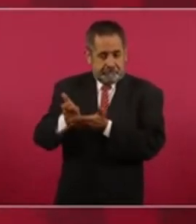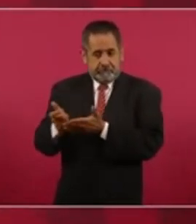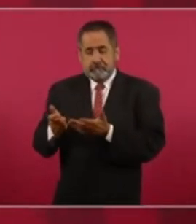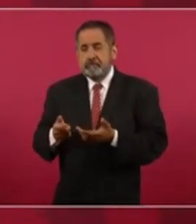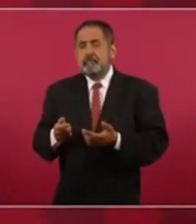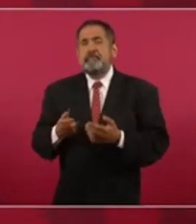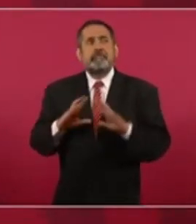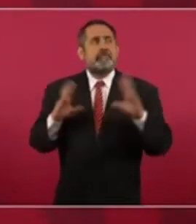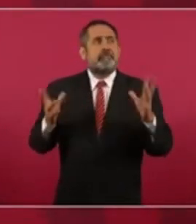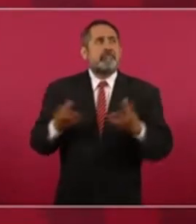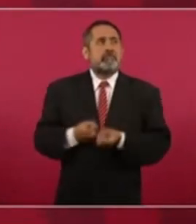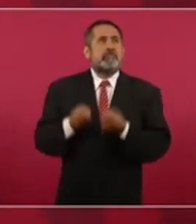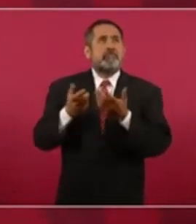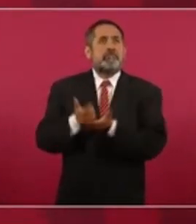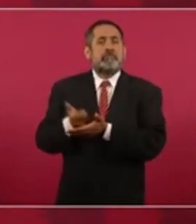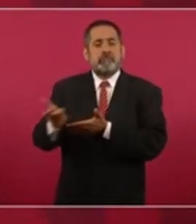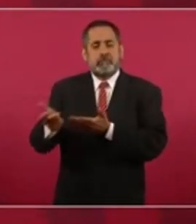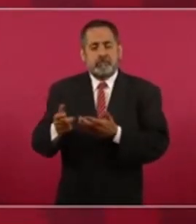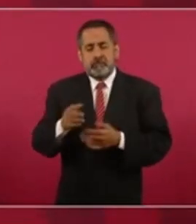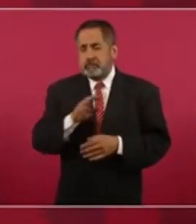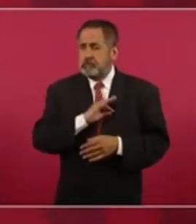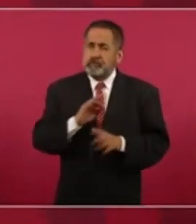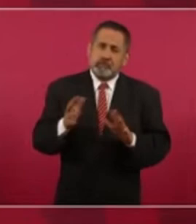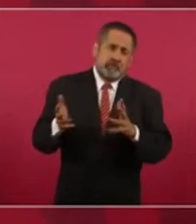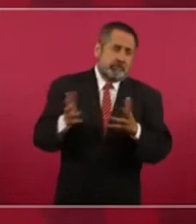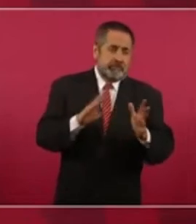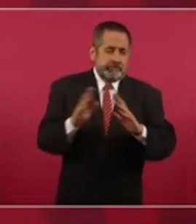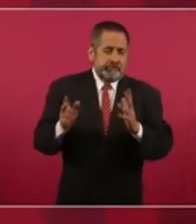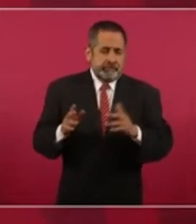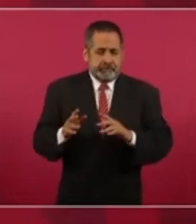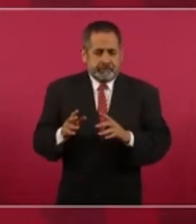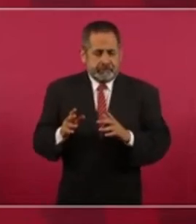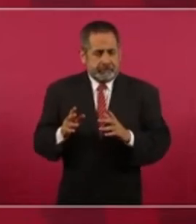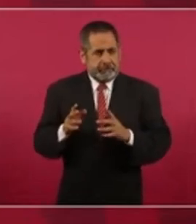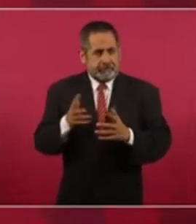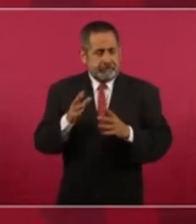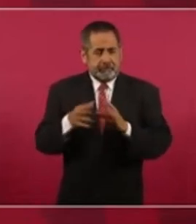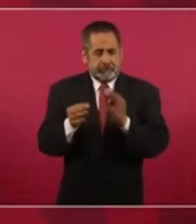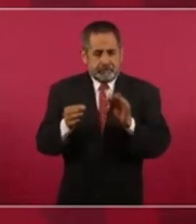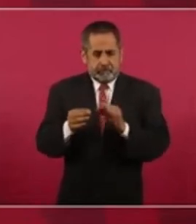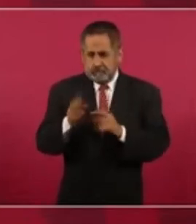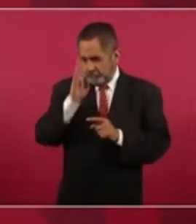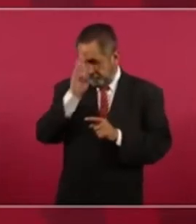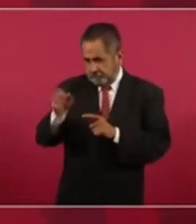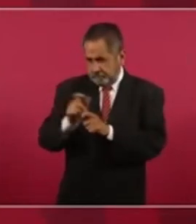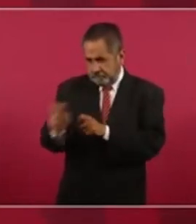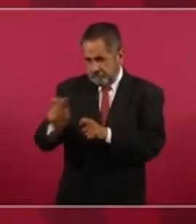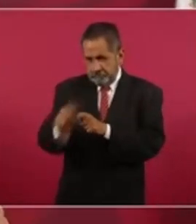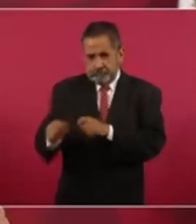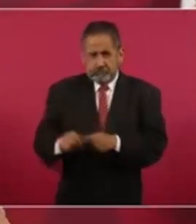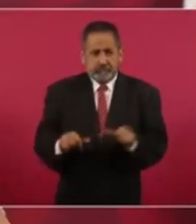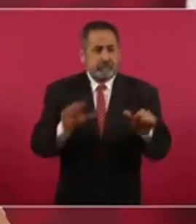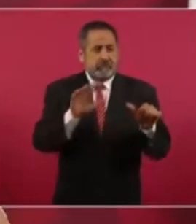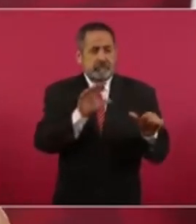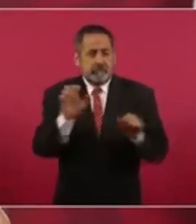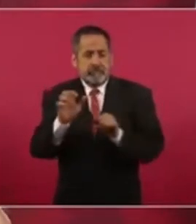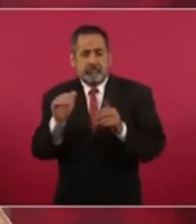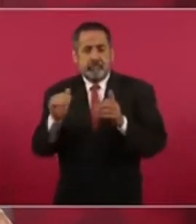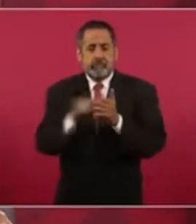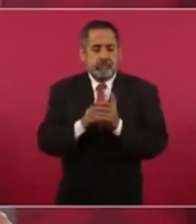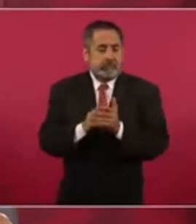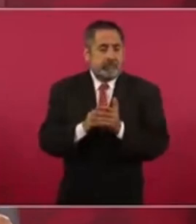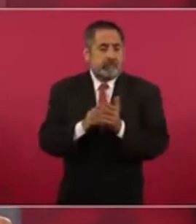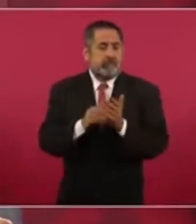pues en general debemos de estar los directos en 600,000, la